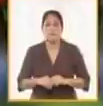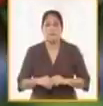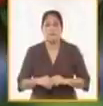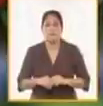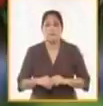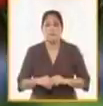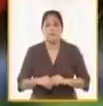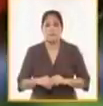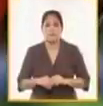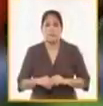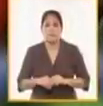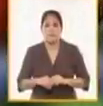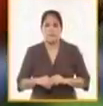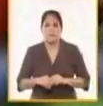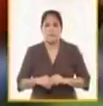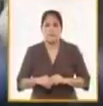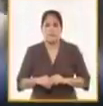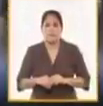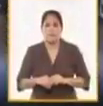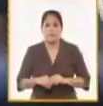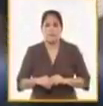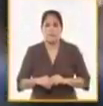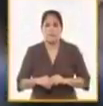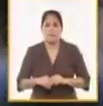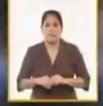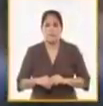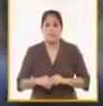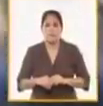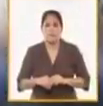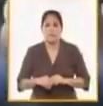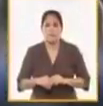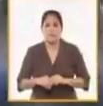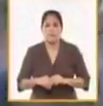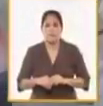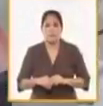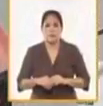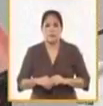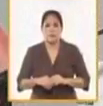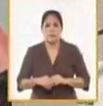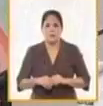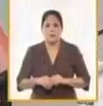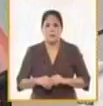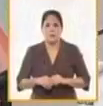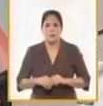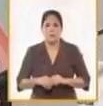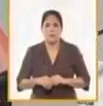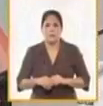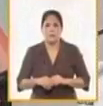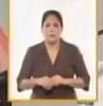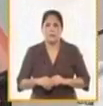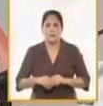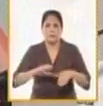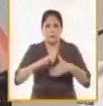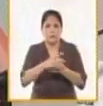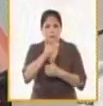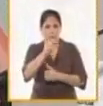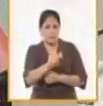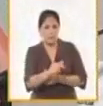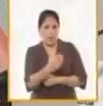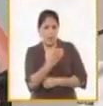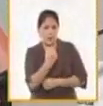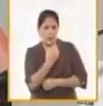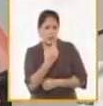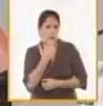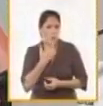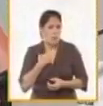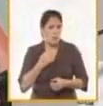Adrián Almagro, Yariel Castillo y Mayelín del Sol para el canal cubano de Noticias. Bueno, embajador, yo creo que sería pertinente